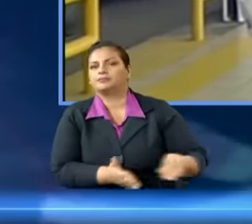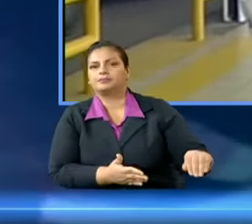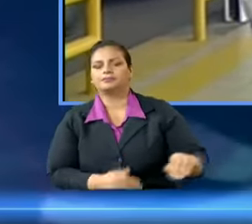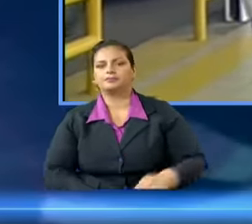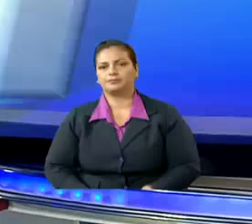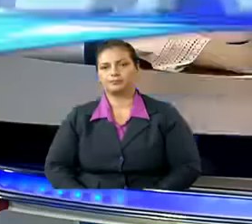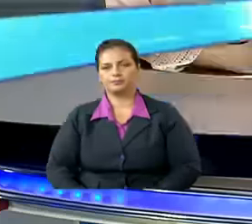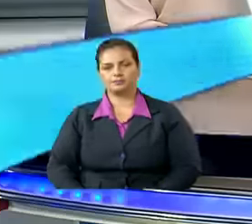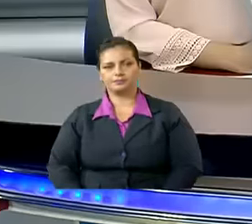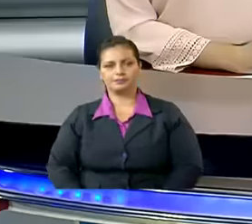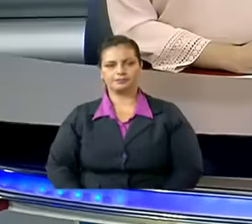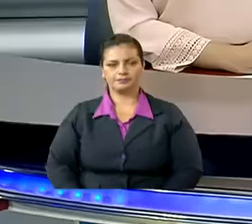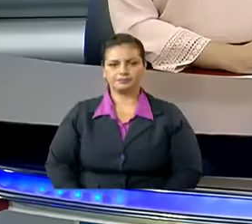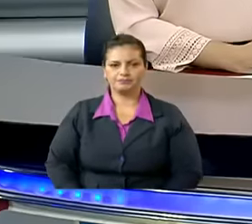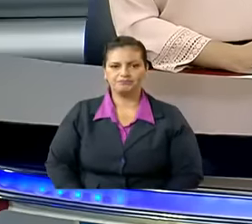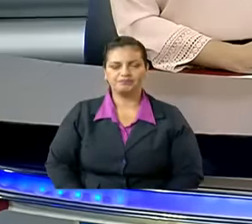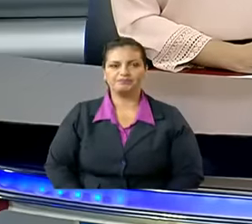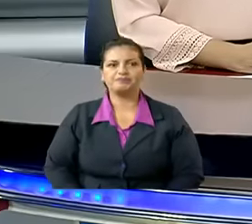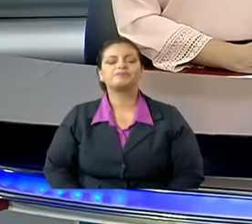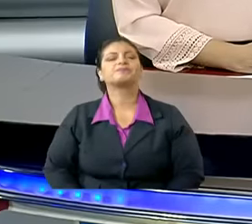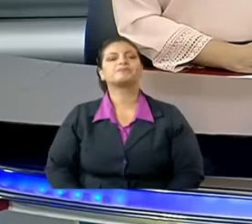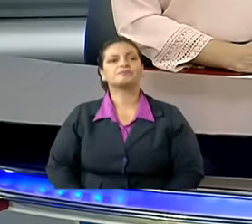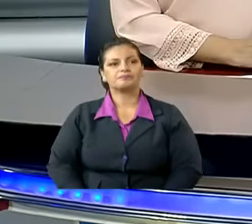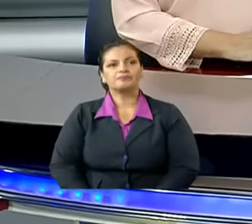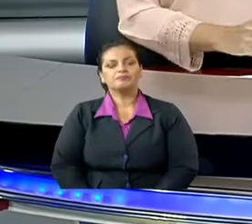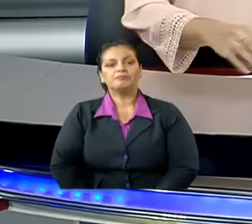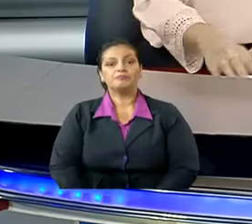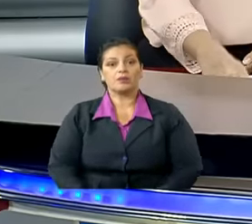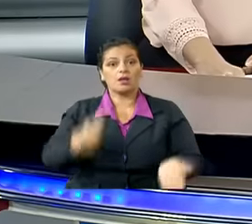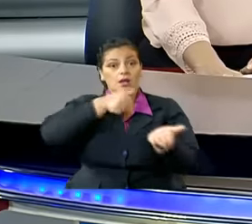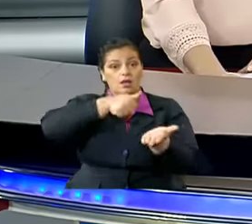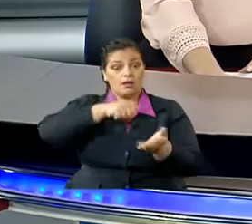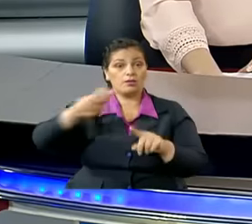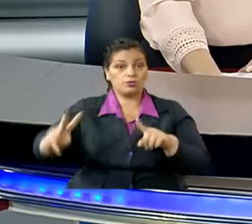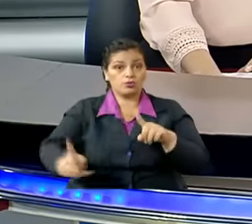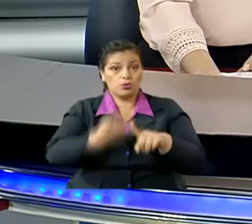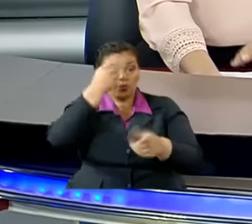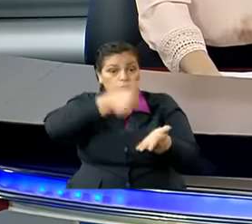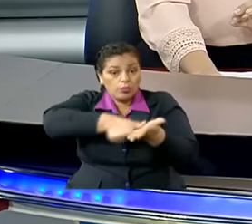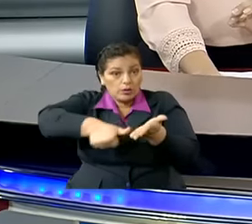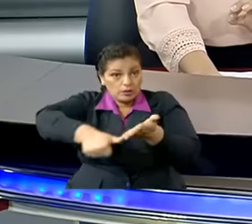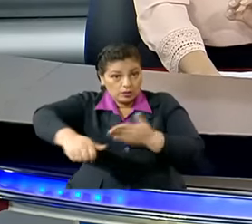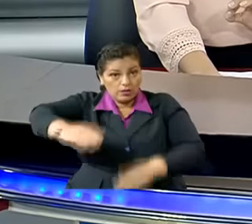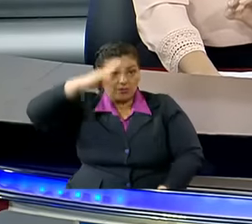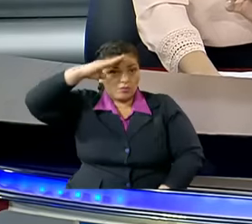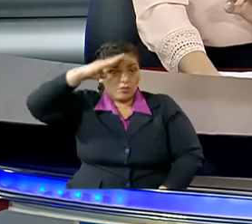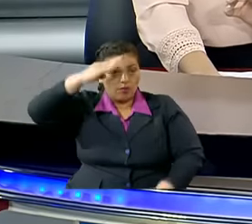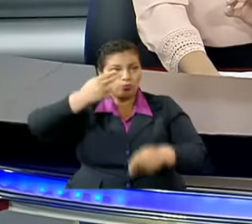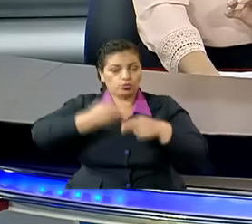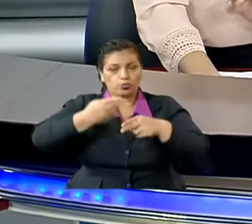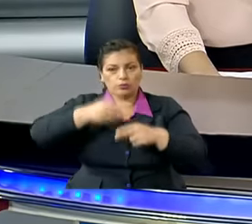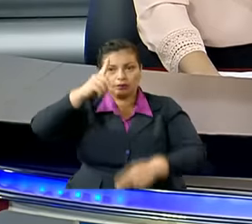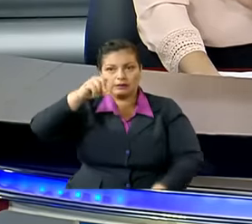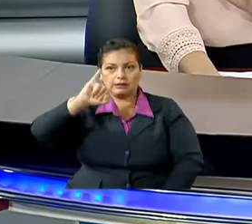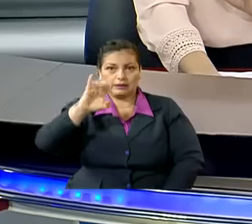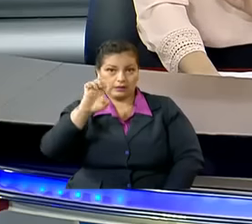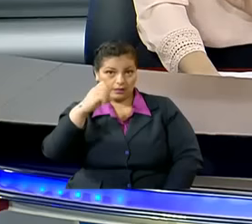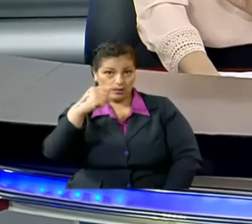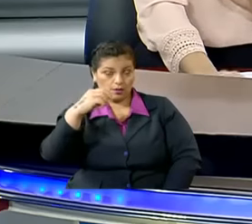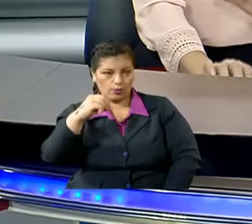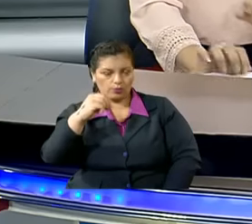Buenos días. Media tonelada de droga fue incautada y 20 sospechosos quedaron detenidos, entre ellos 3 miembros de la Armada Nacional en